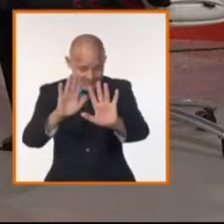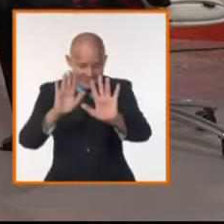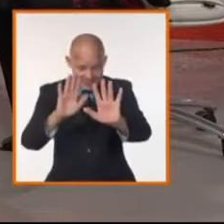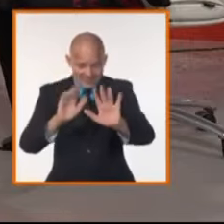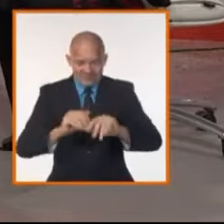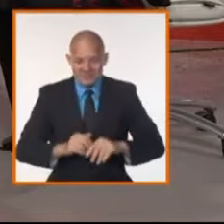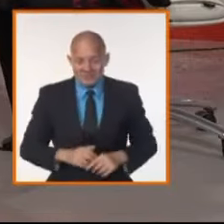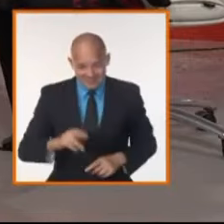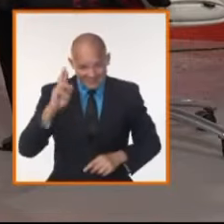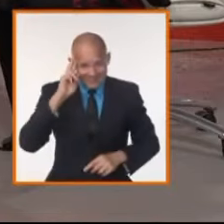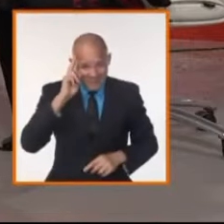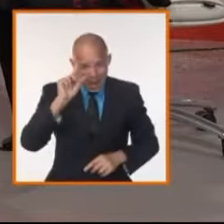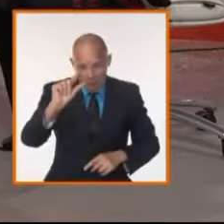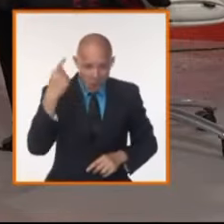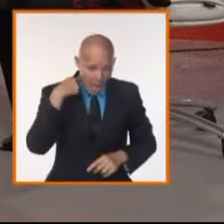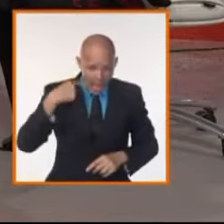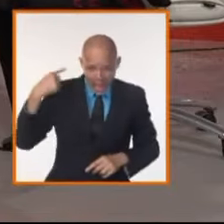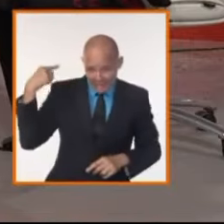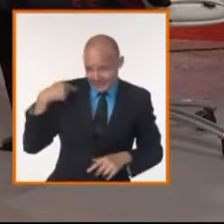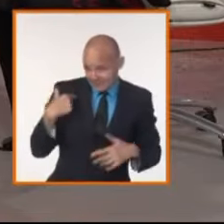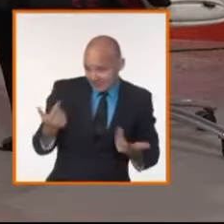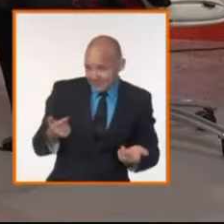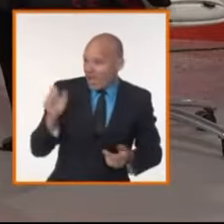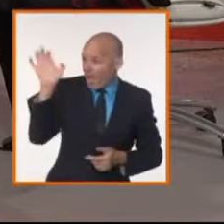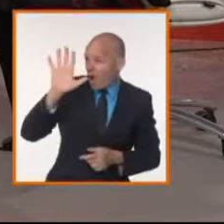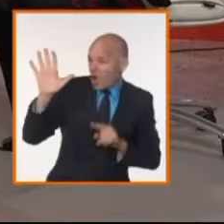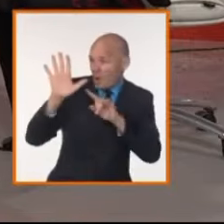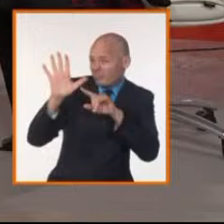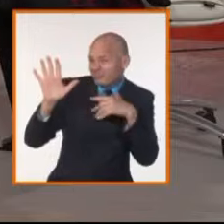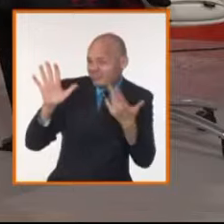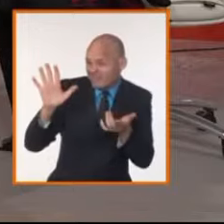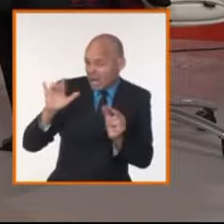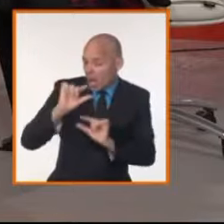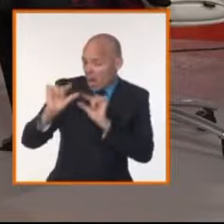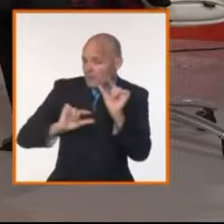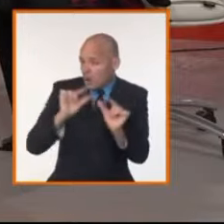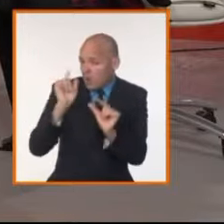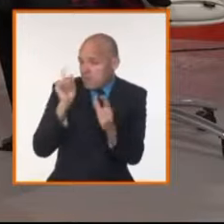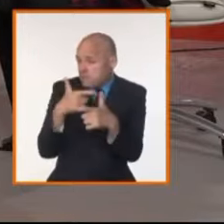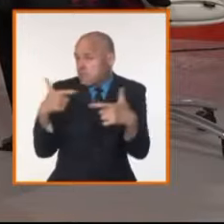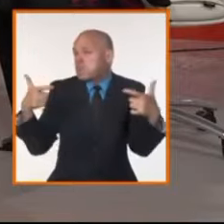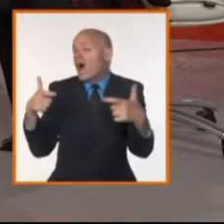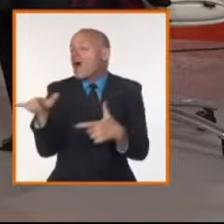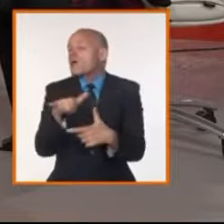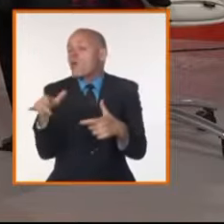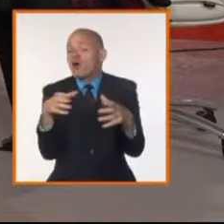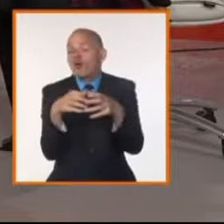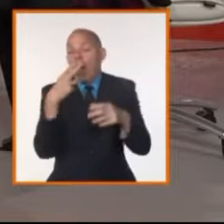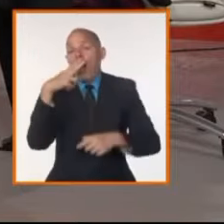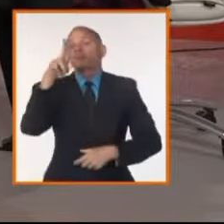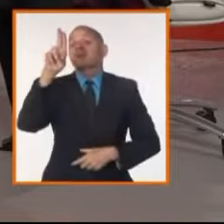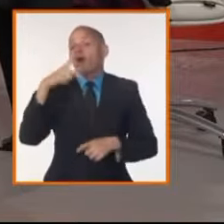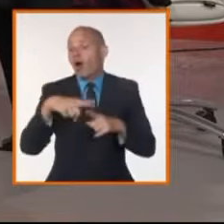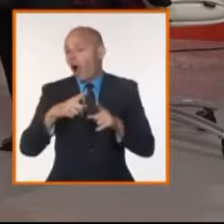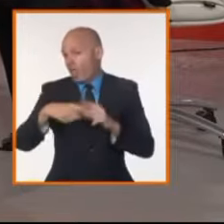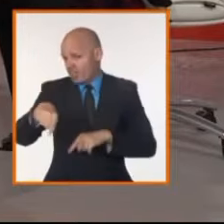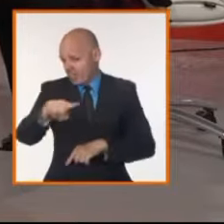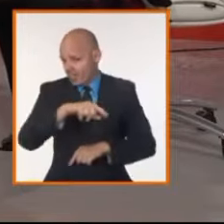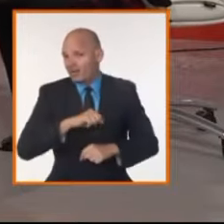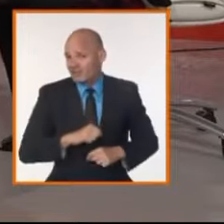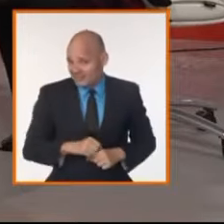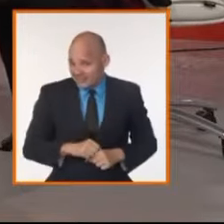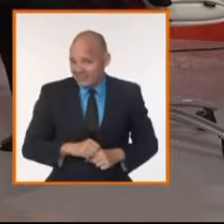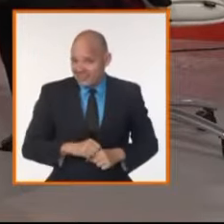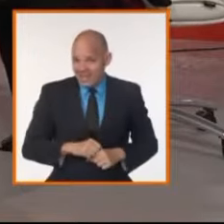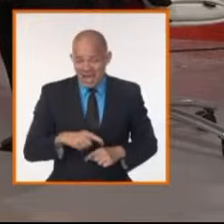últimos años Europa ha sido Testigo Del auge también de los grupos fascistas de los grupos de manifestado